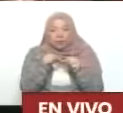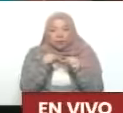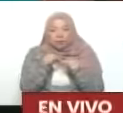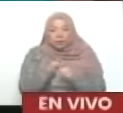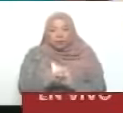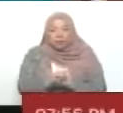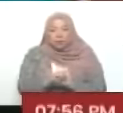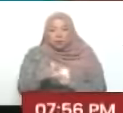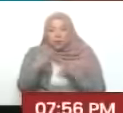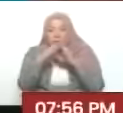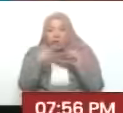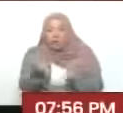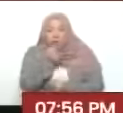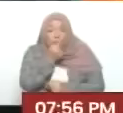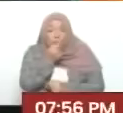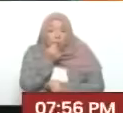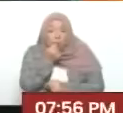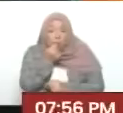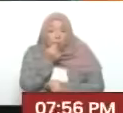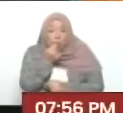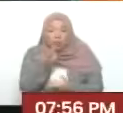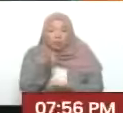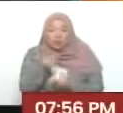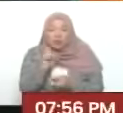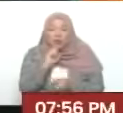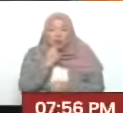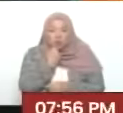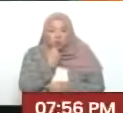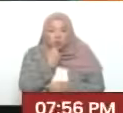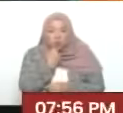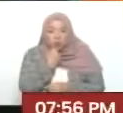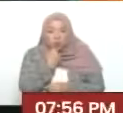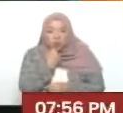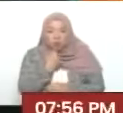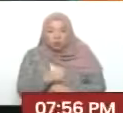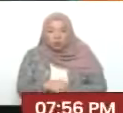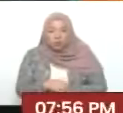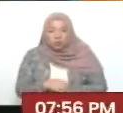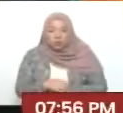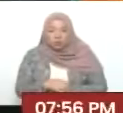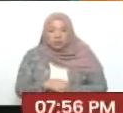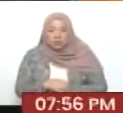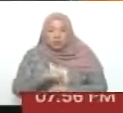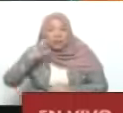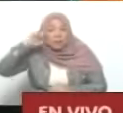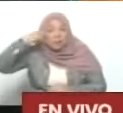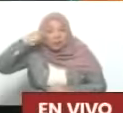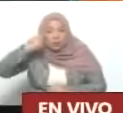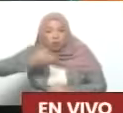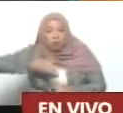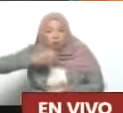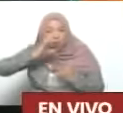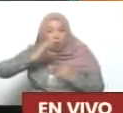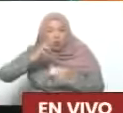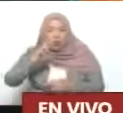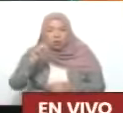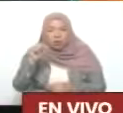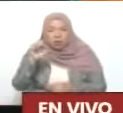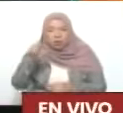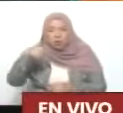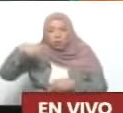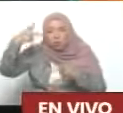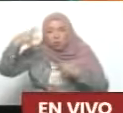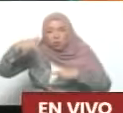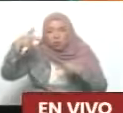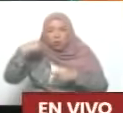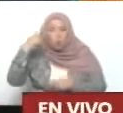Le echas de todo, pues. Es una fórmula secreta. A mí me recuerda a Shrek. ¿Quién es ese? El dibujo animado ese.